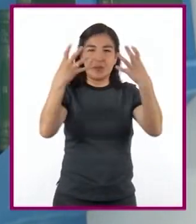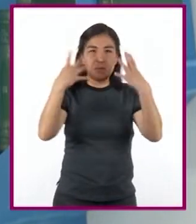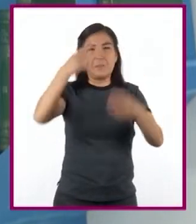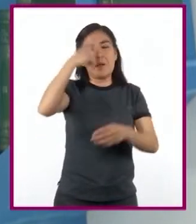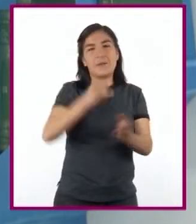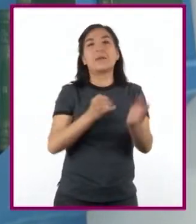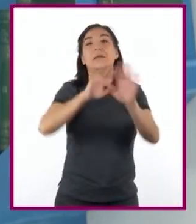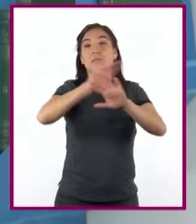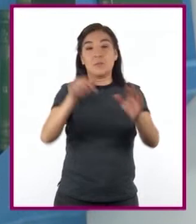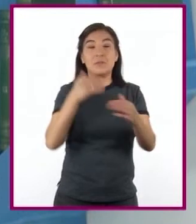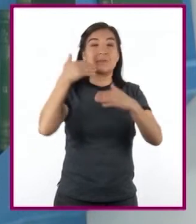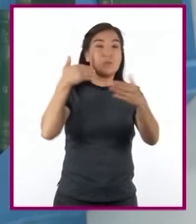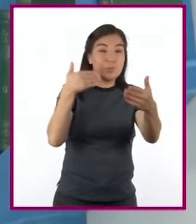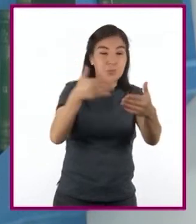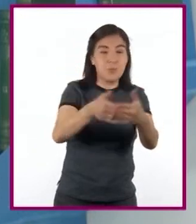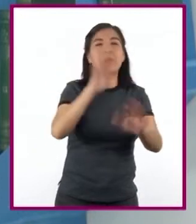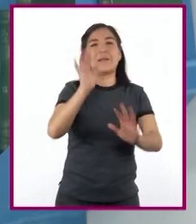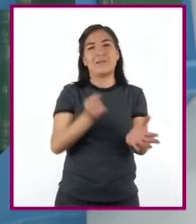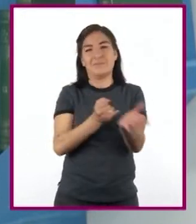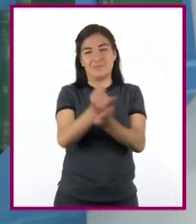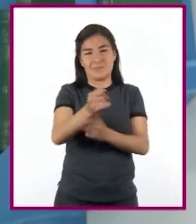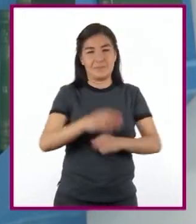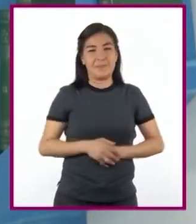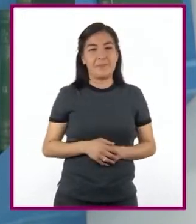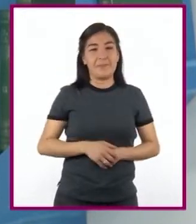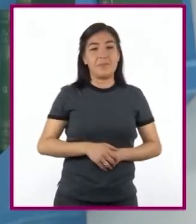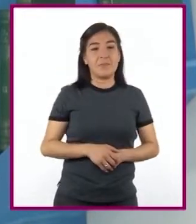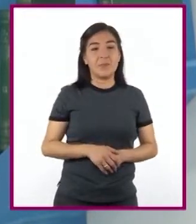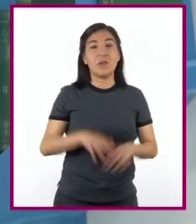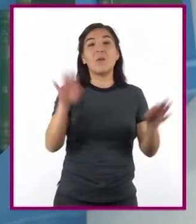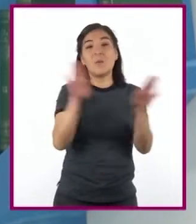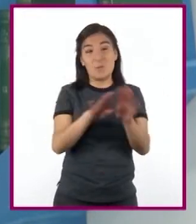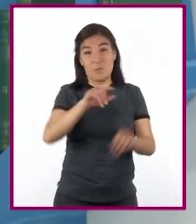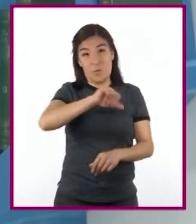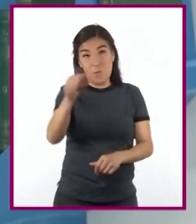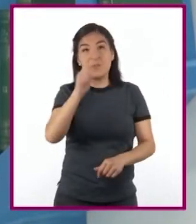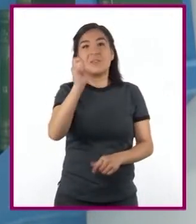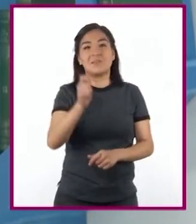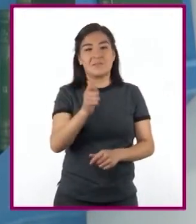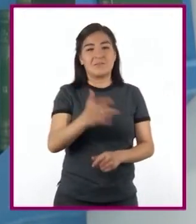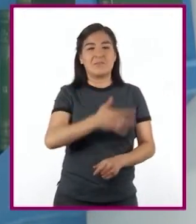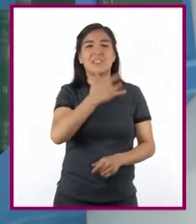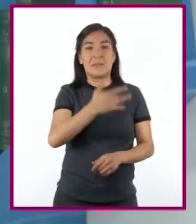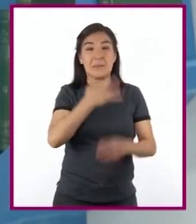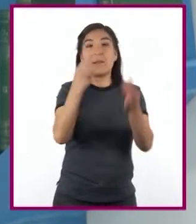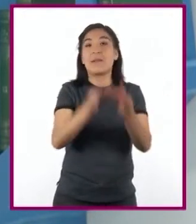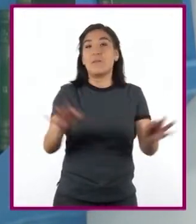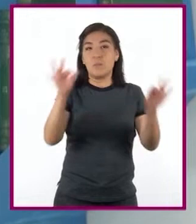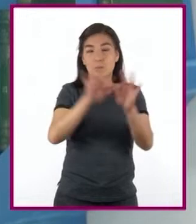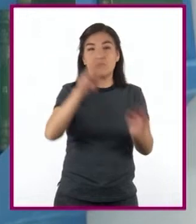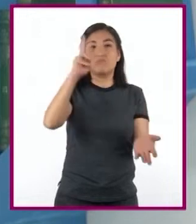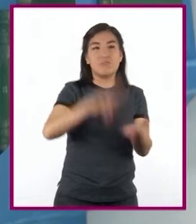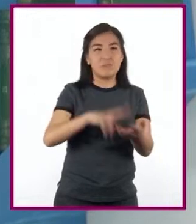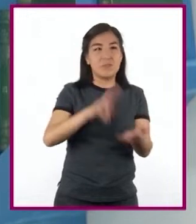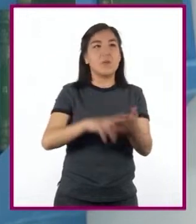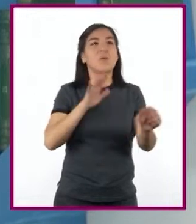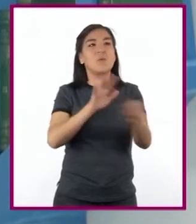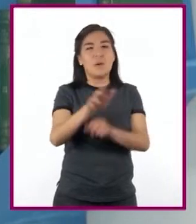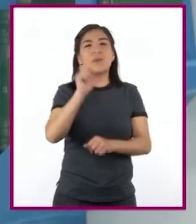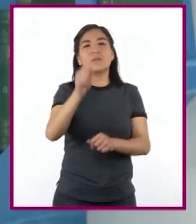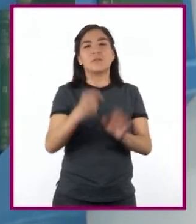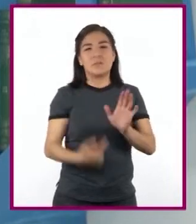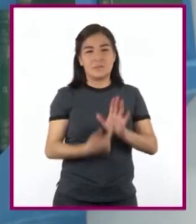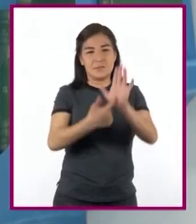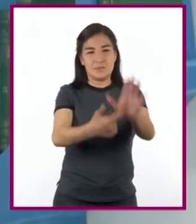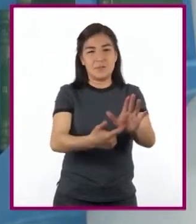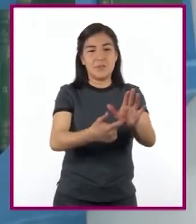decisión. Otro rasgo común, aunque de intensidad variable e importancia controvertible, fue la